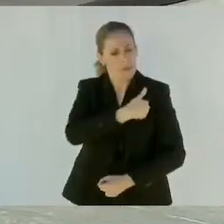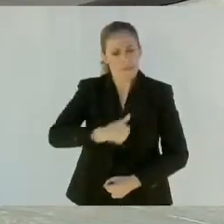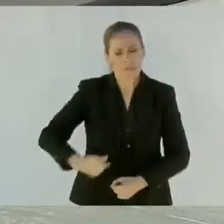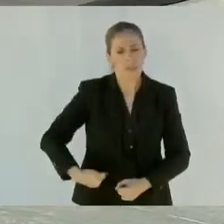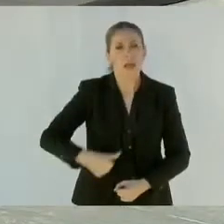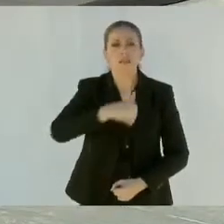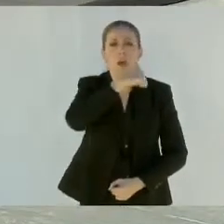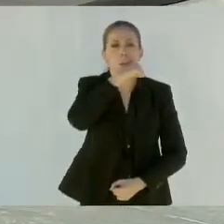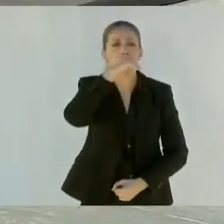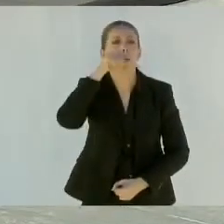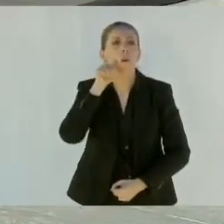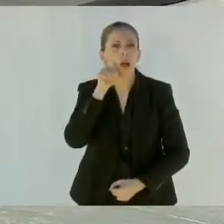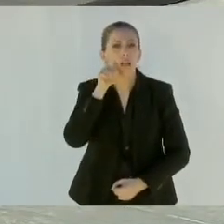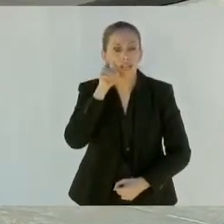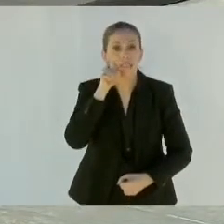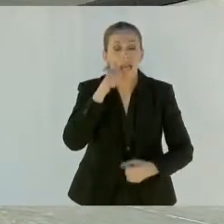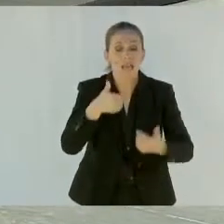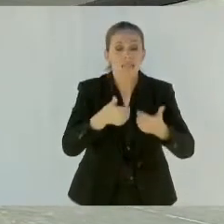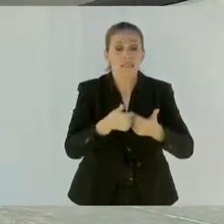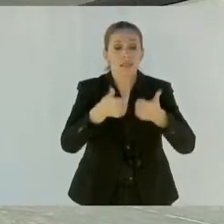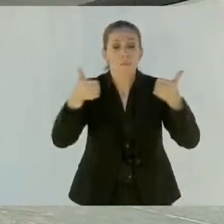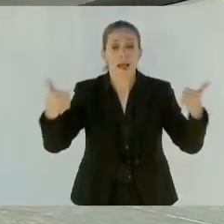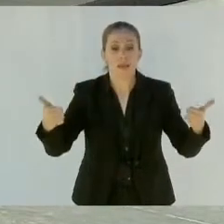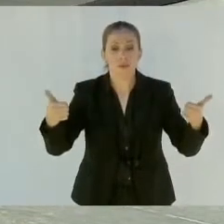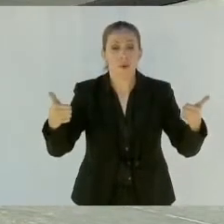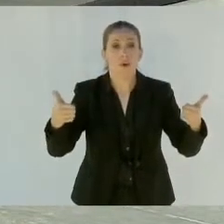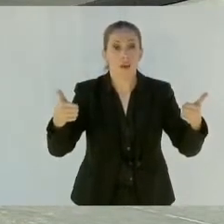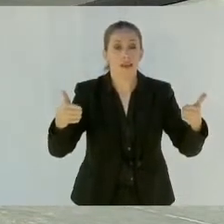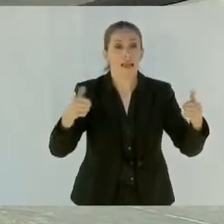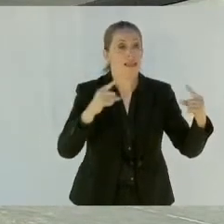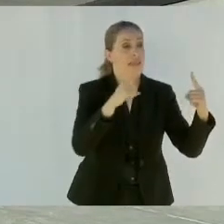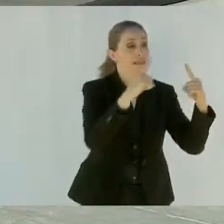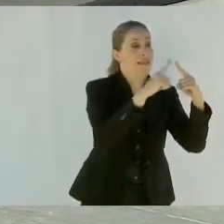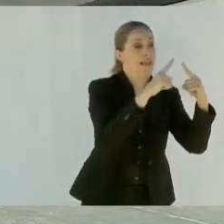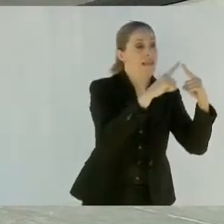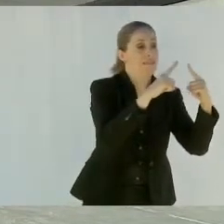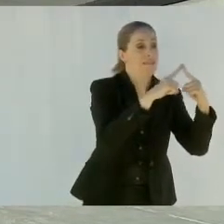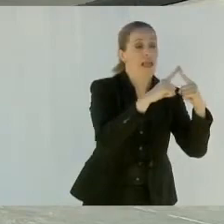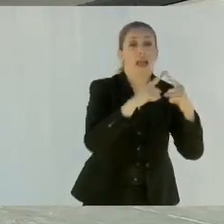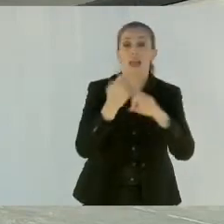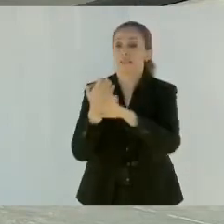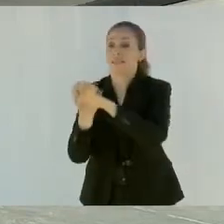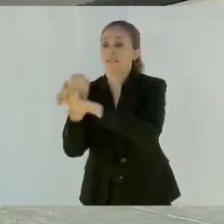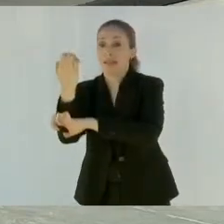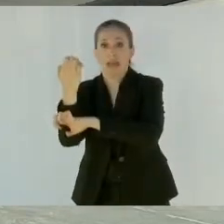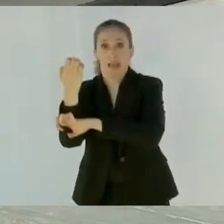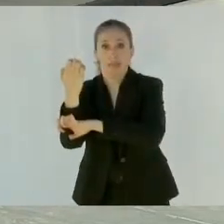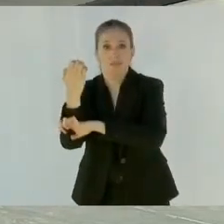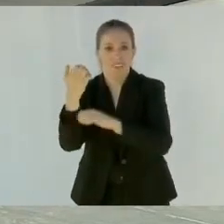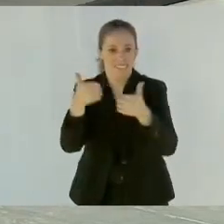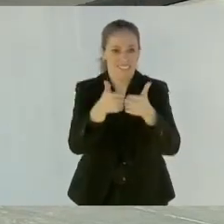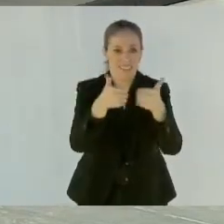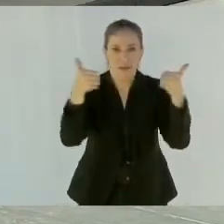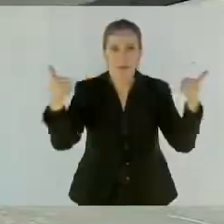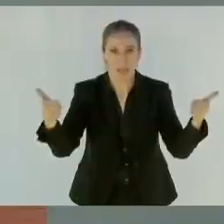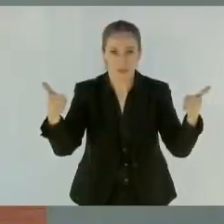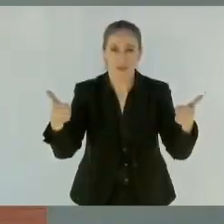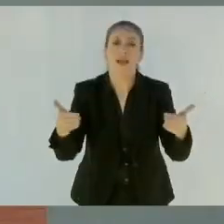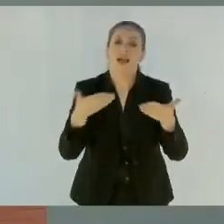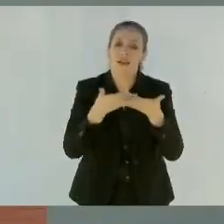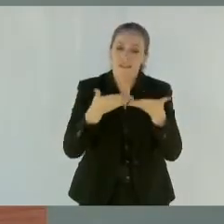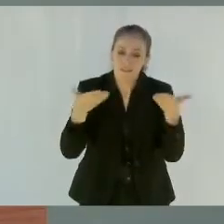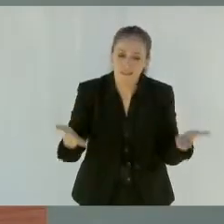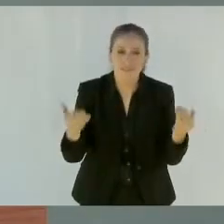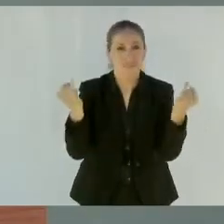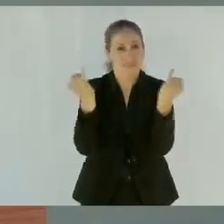separó al Estado de la Iglesia, porque a Dios lo que es de Dios y al César lo que es del César, ahora lo que se